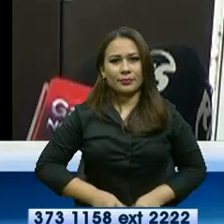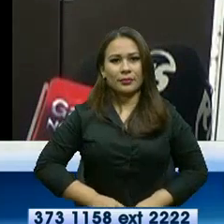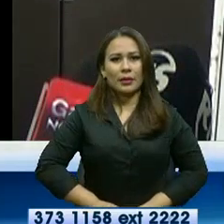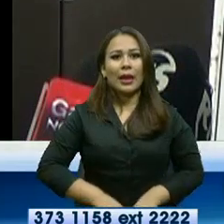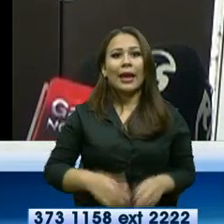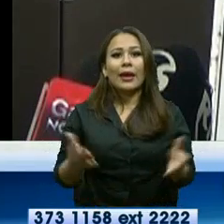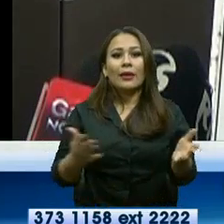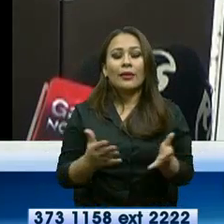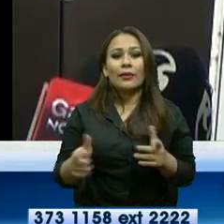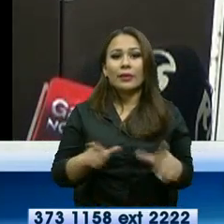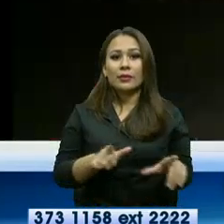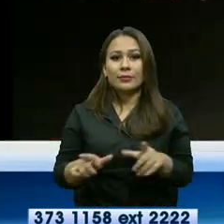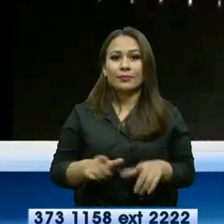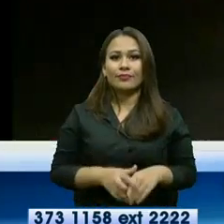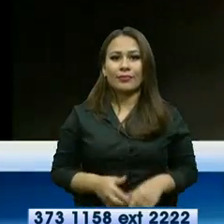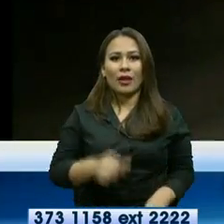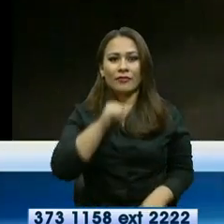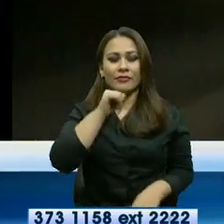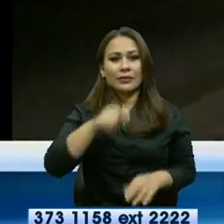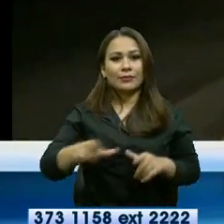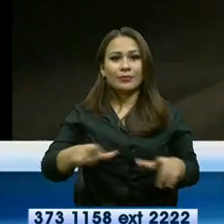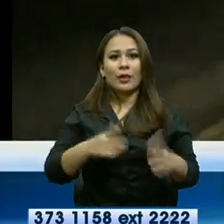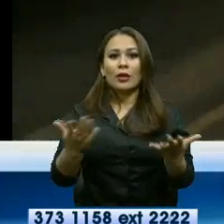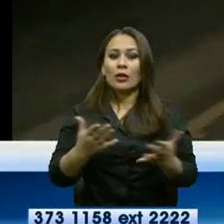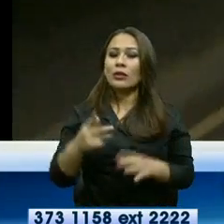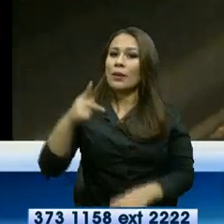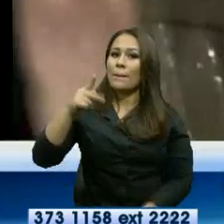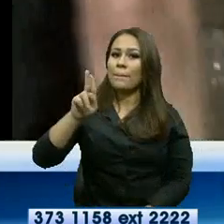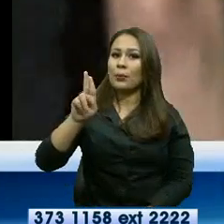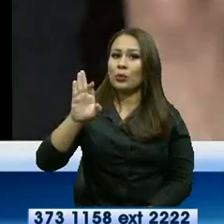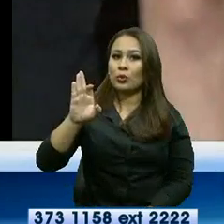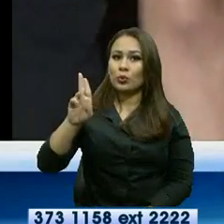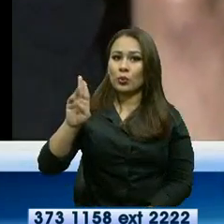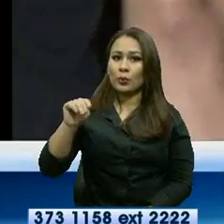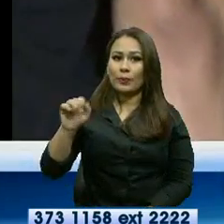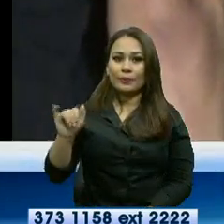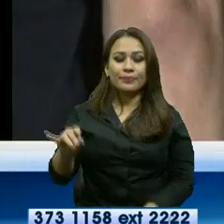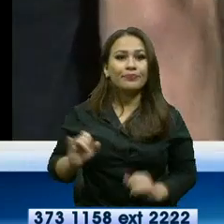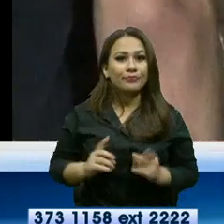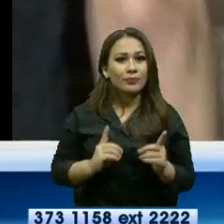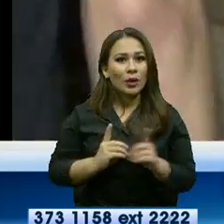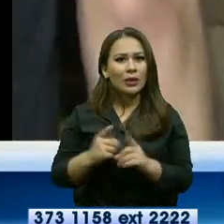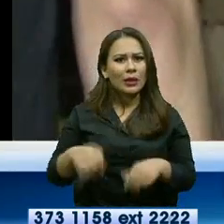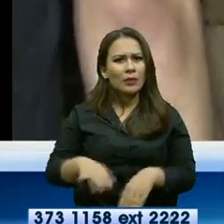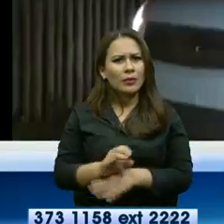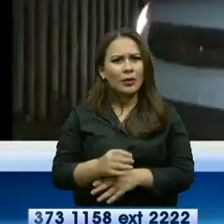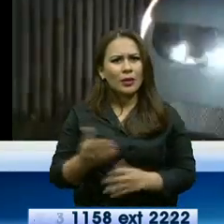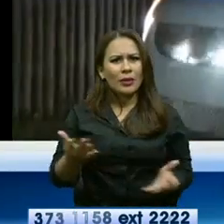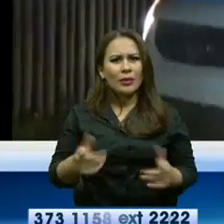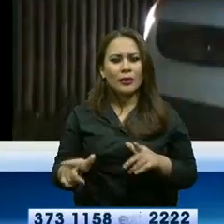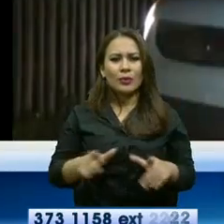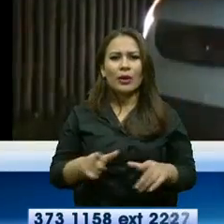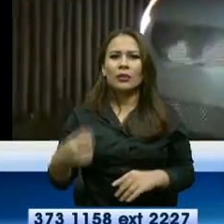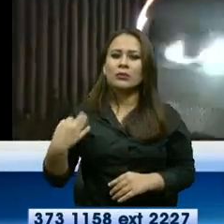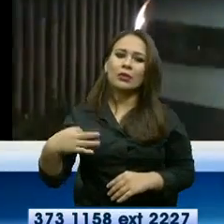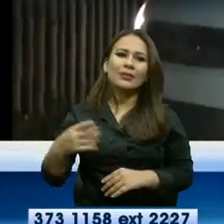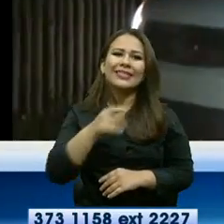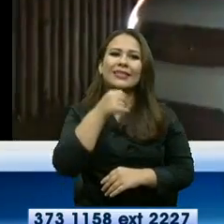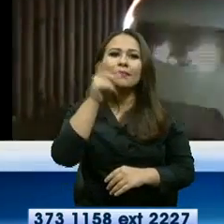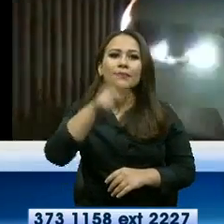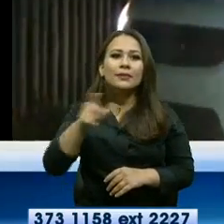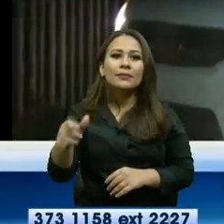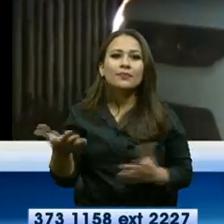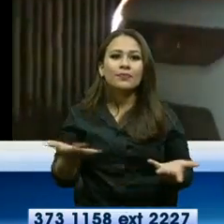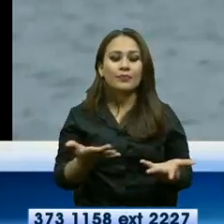en territorio muy inhóspito. En un laboratorio en Putumayo se habría procesado el alcaloide que llegó a Ecuador como parte de la ruta que utilizan los